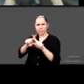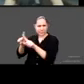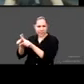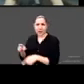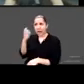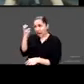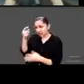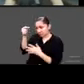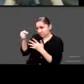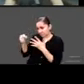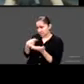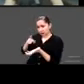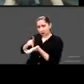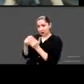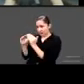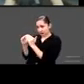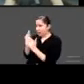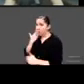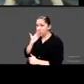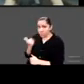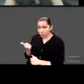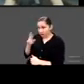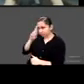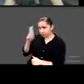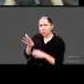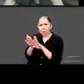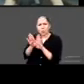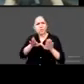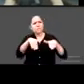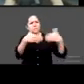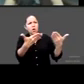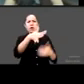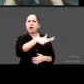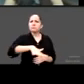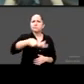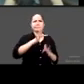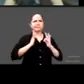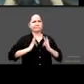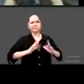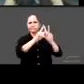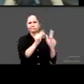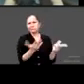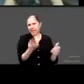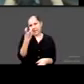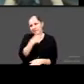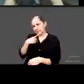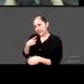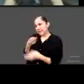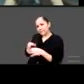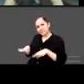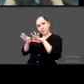del pluralismo y la tolerancia, de la participación, de la rendición de cuentas de los propios padres y cuidadores frente a